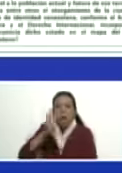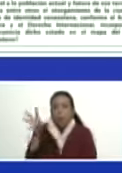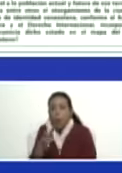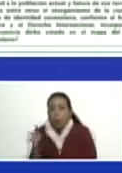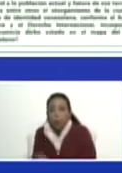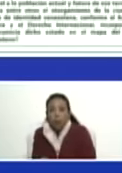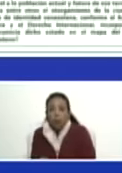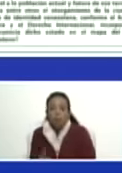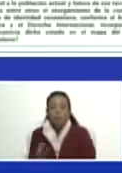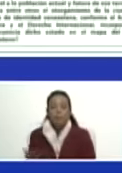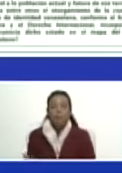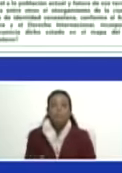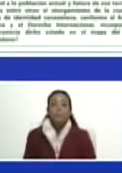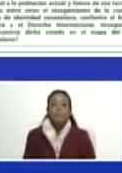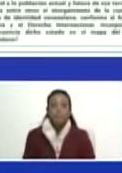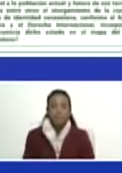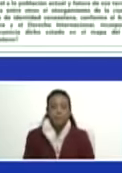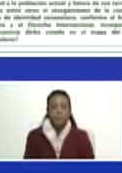Esequiba?